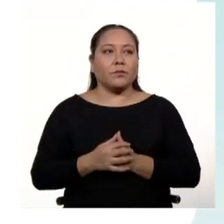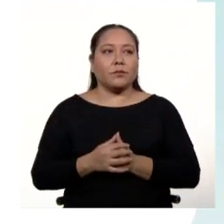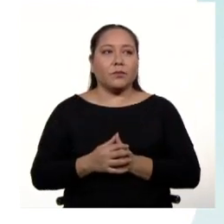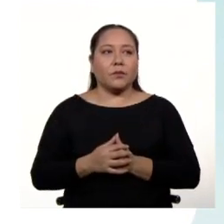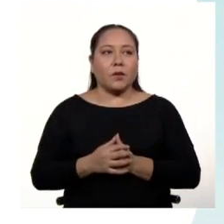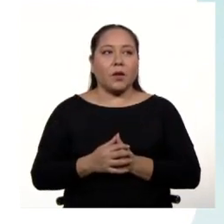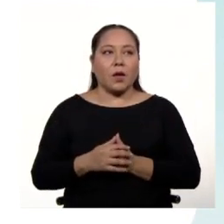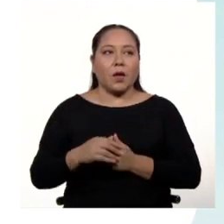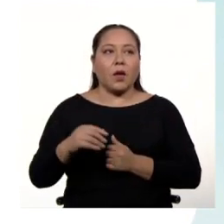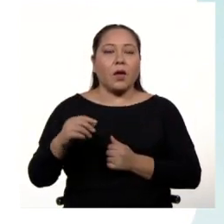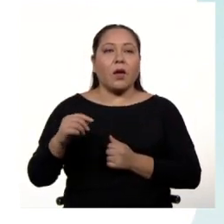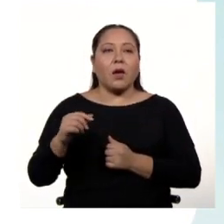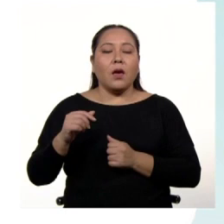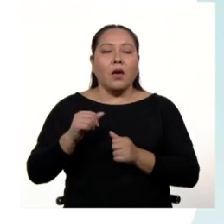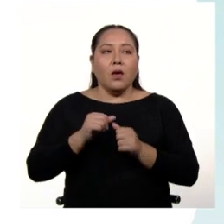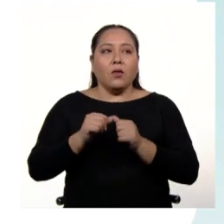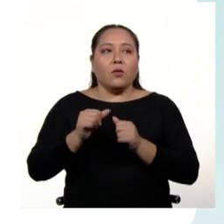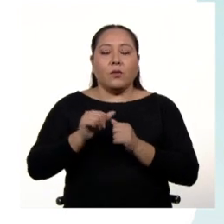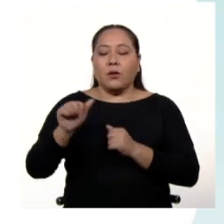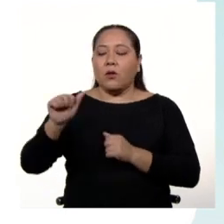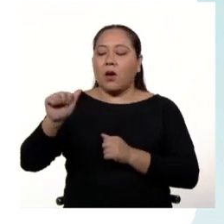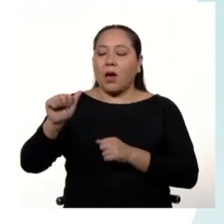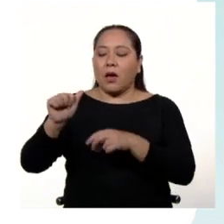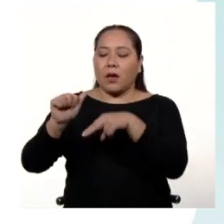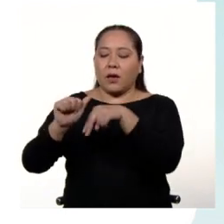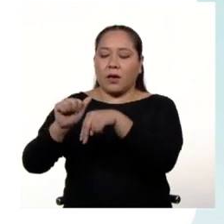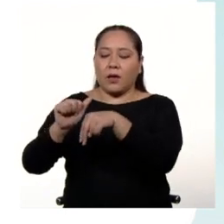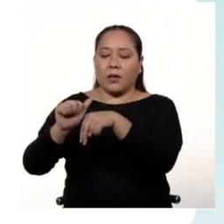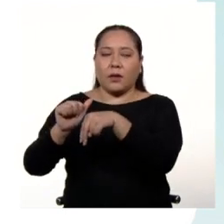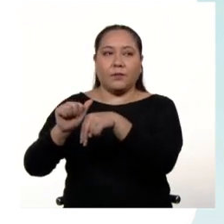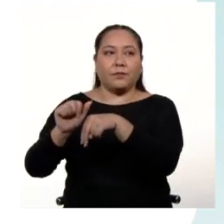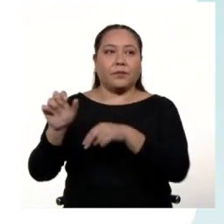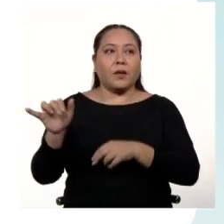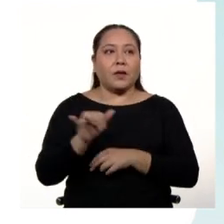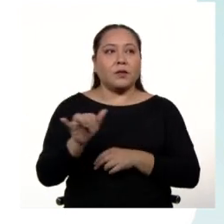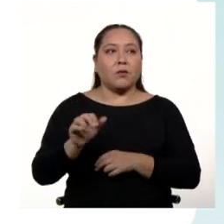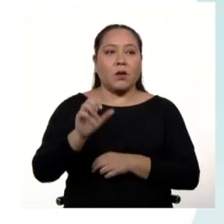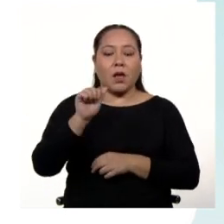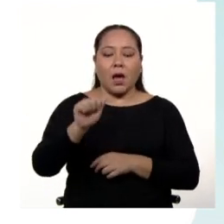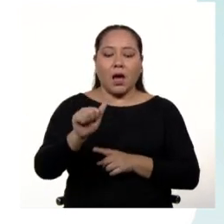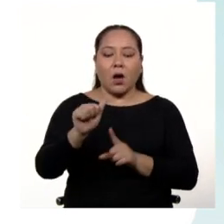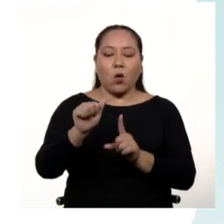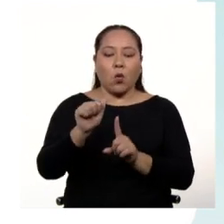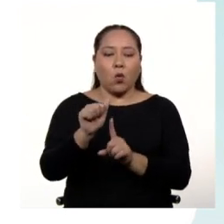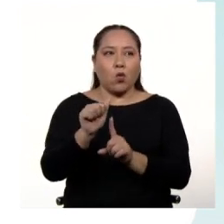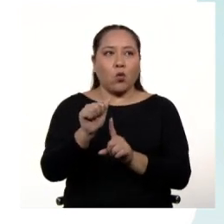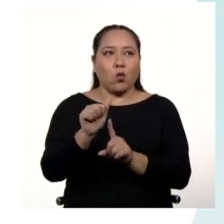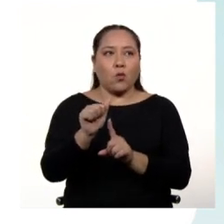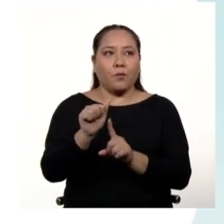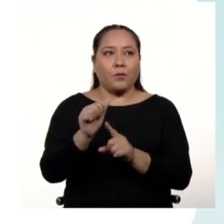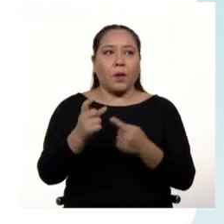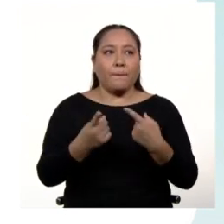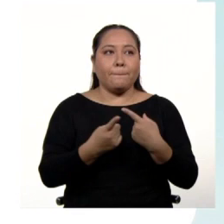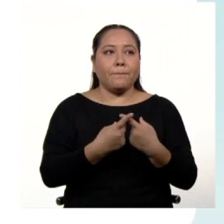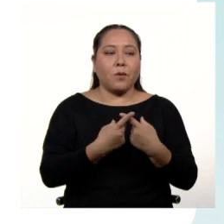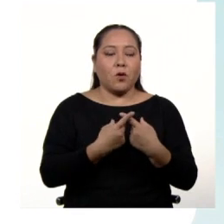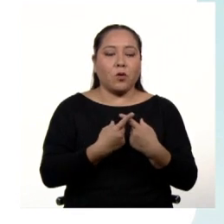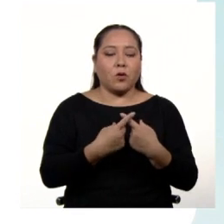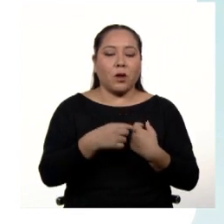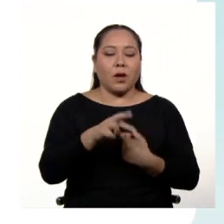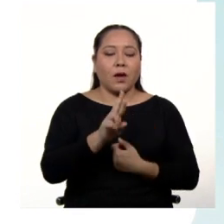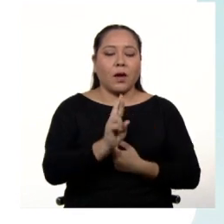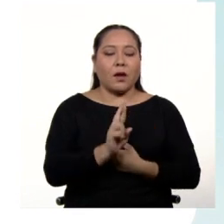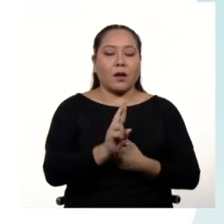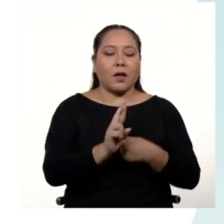El término enésimo A sub n es igual al primer término A sub 1 que multiplica a la